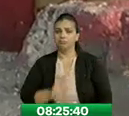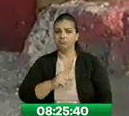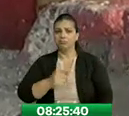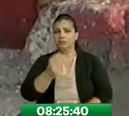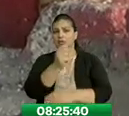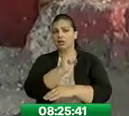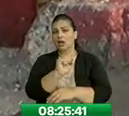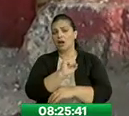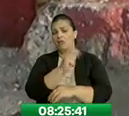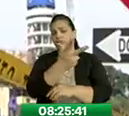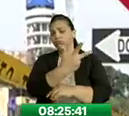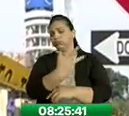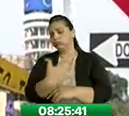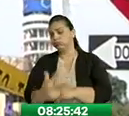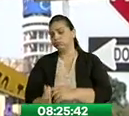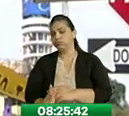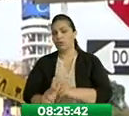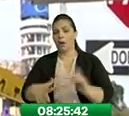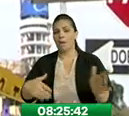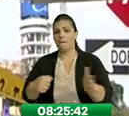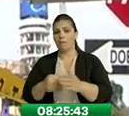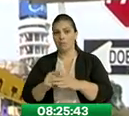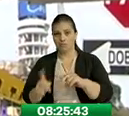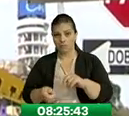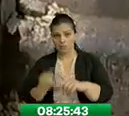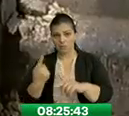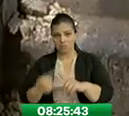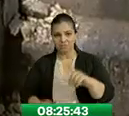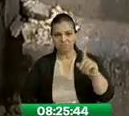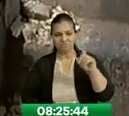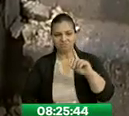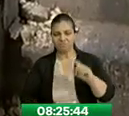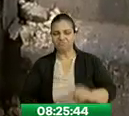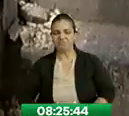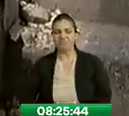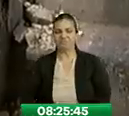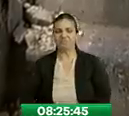En esa ocasión el carro las embistió de retro. Informó Charlie Pizá.